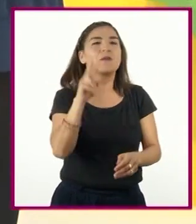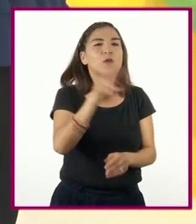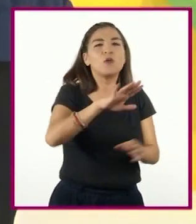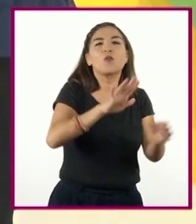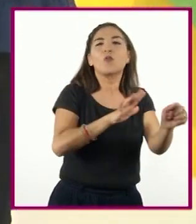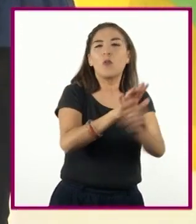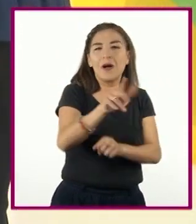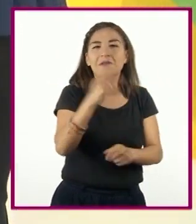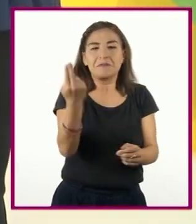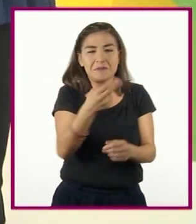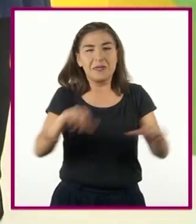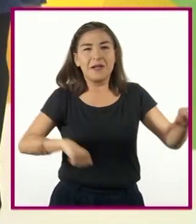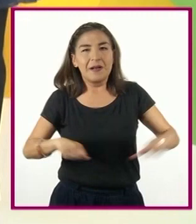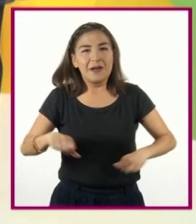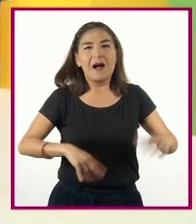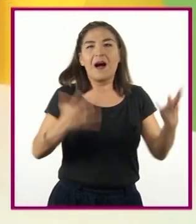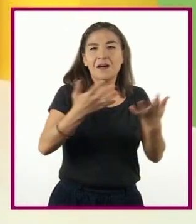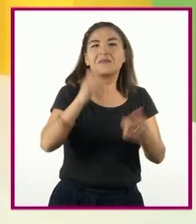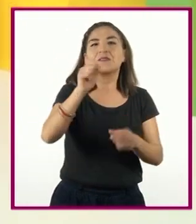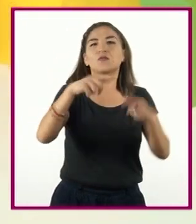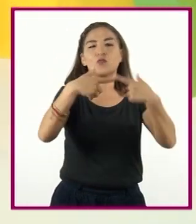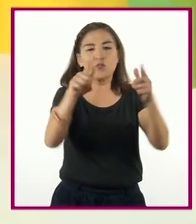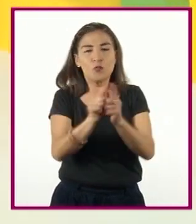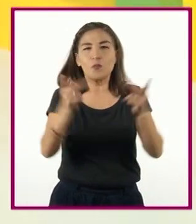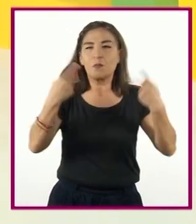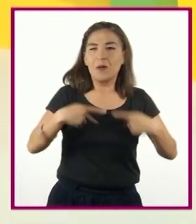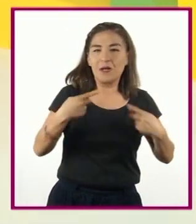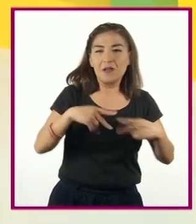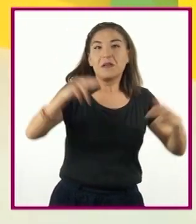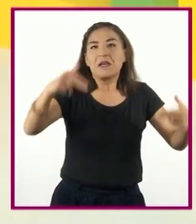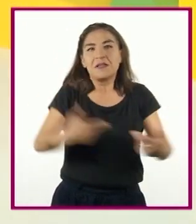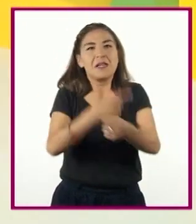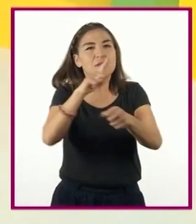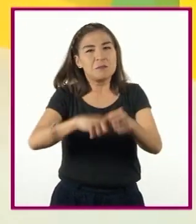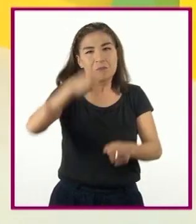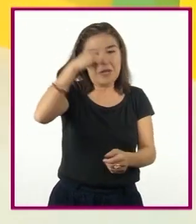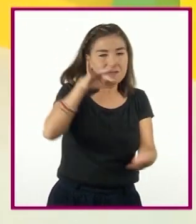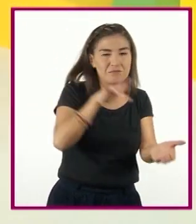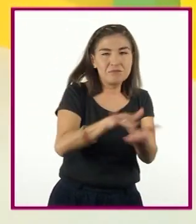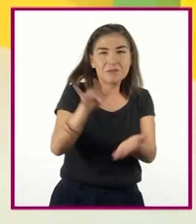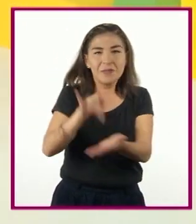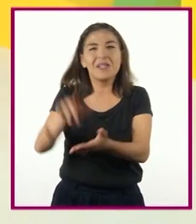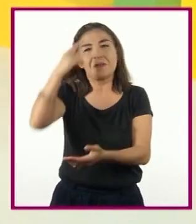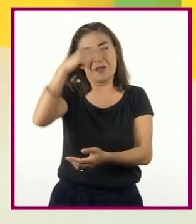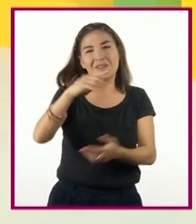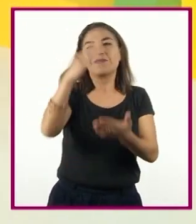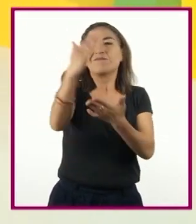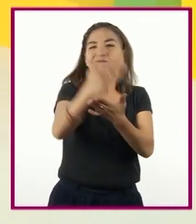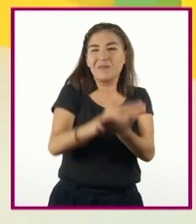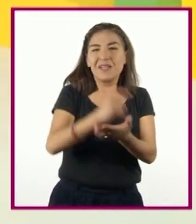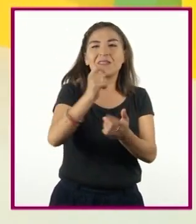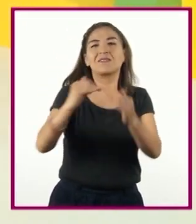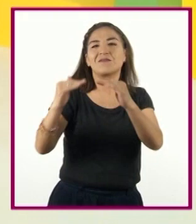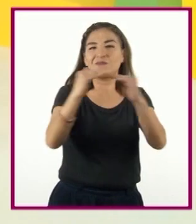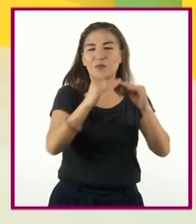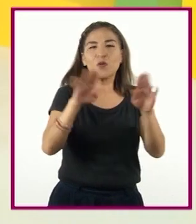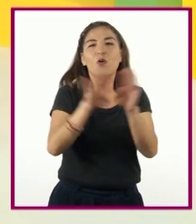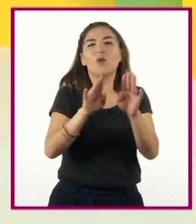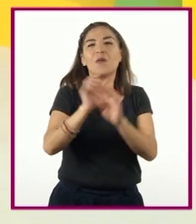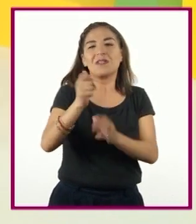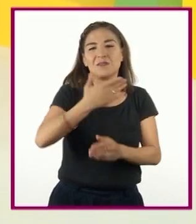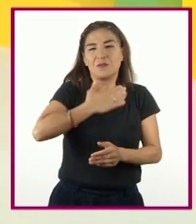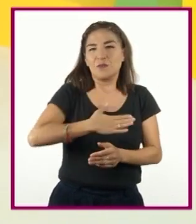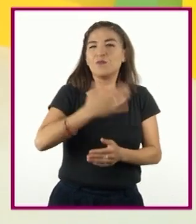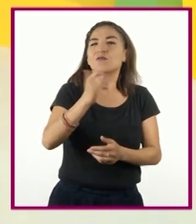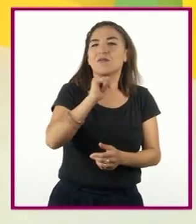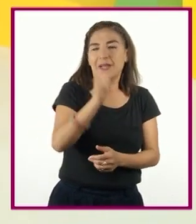cuáles acciones han realizado personas, grupos o naciones para ayudar a disminuir la desigualdad y la marginación